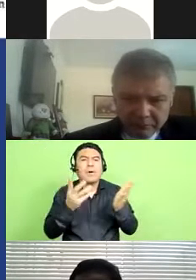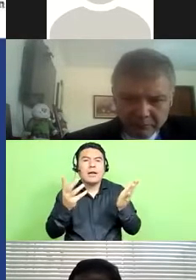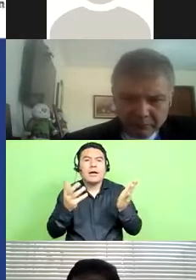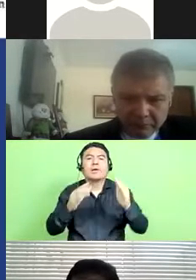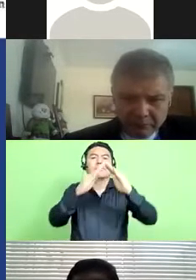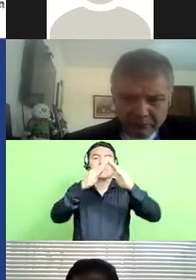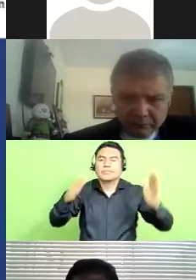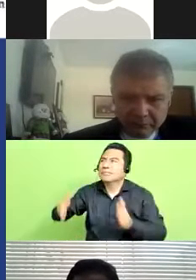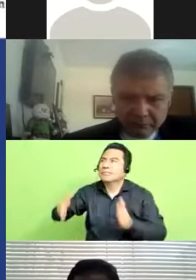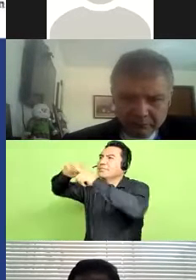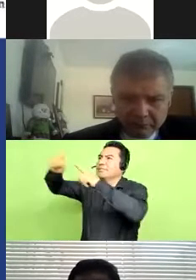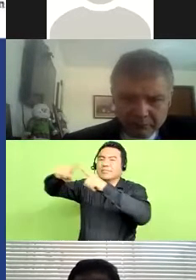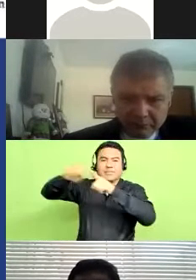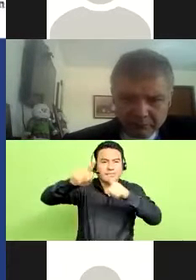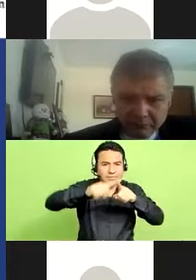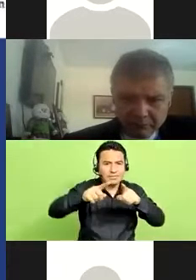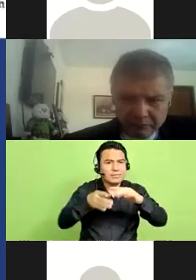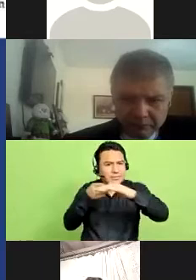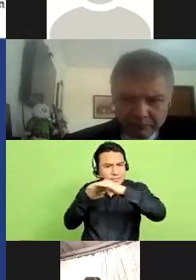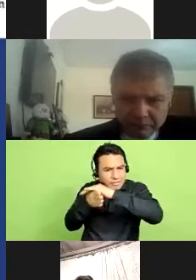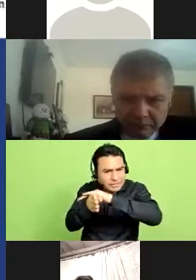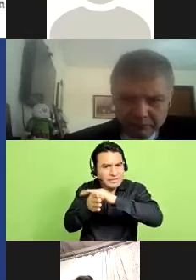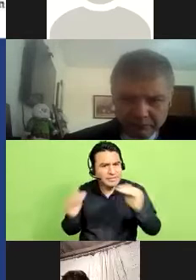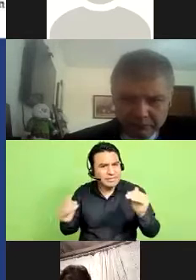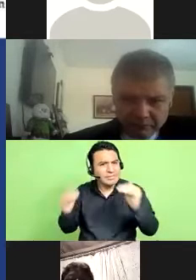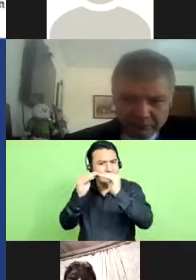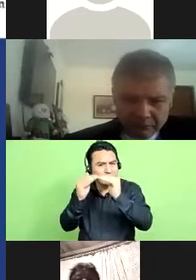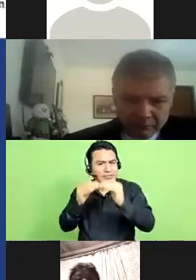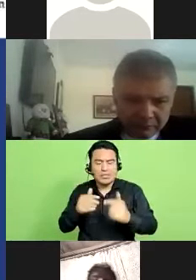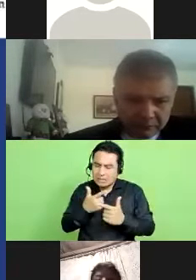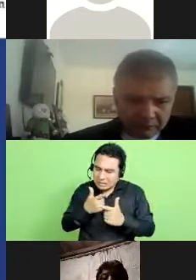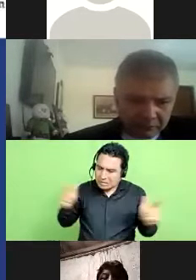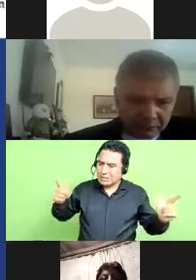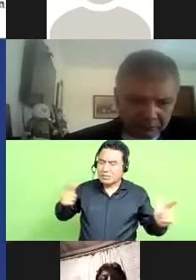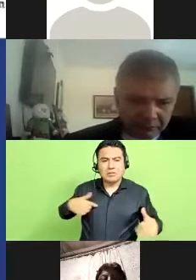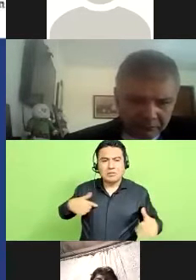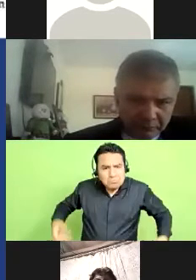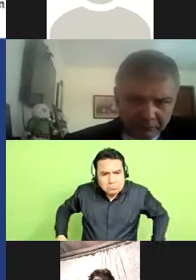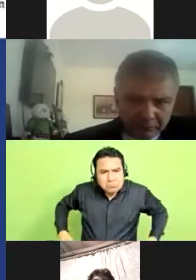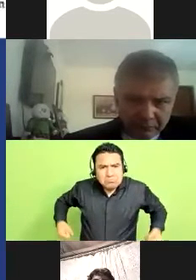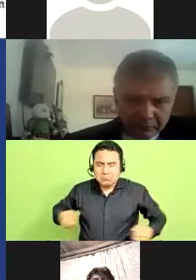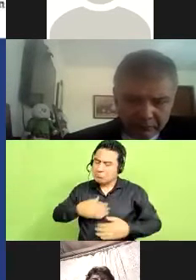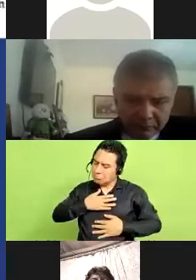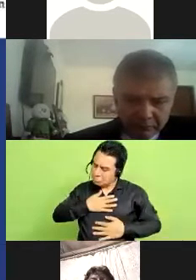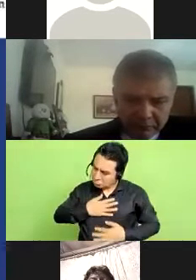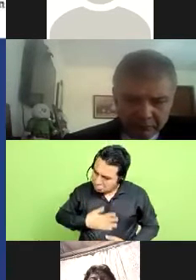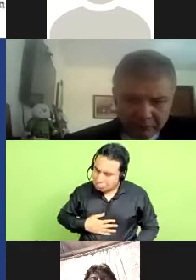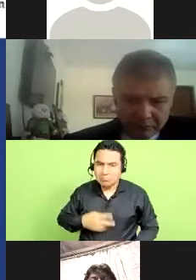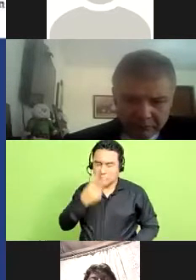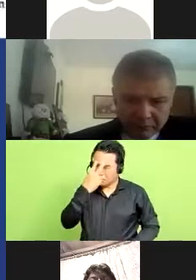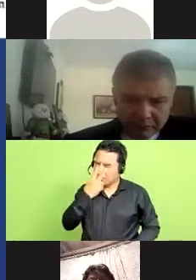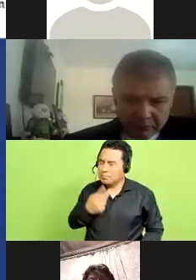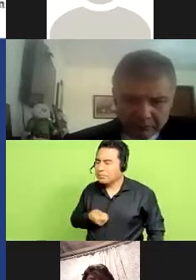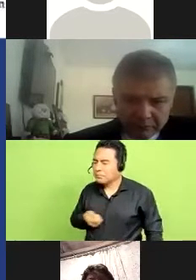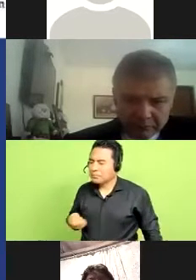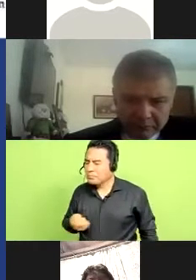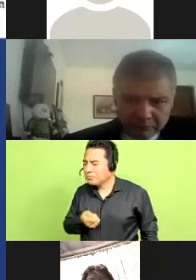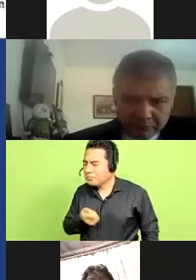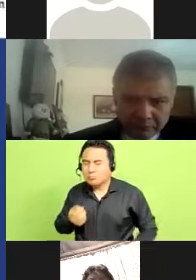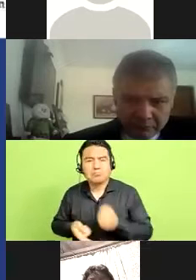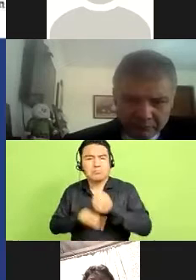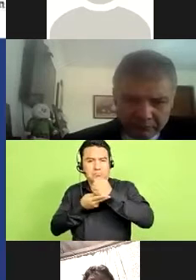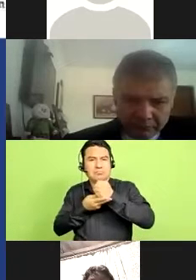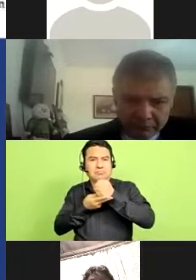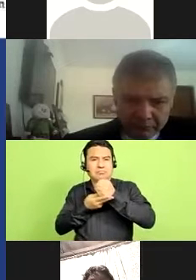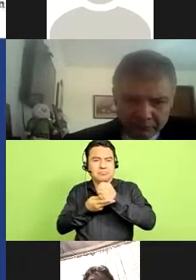donde todos incluyen otras personas nuestras personas con discapacidad puede desplazarse de manera segura